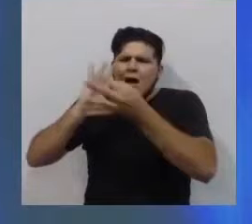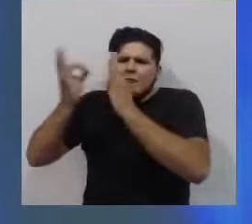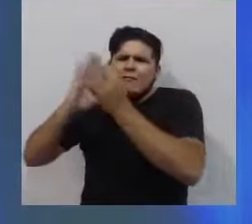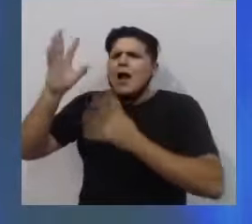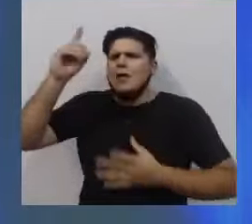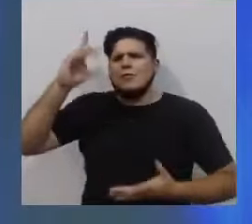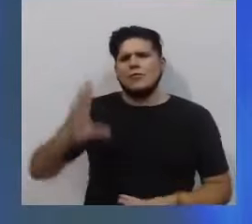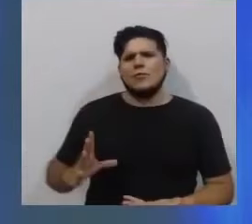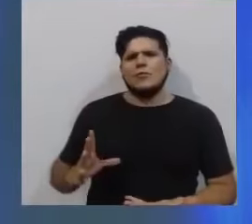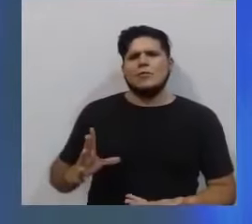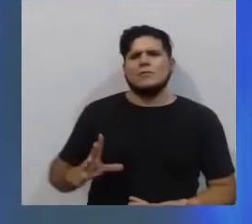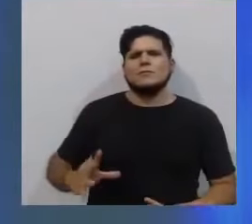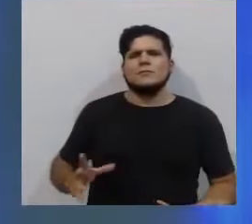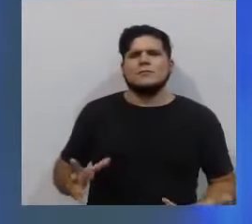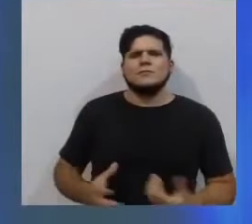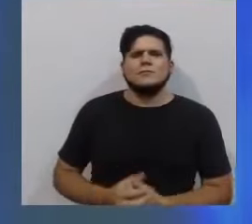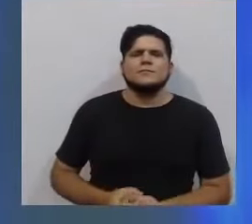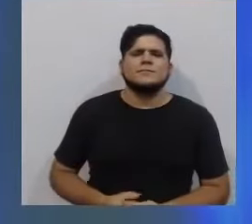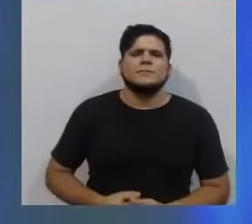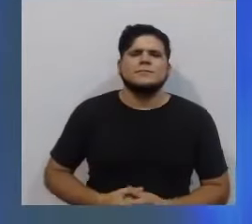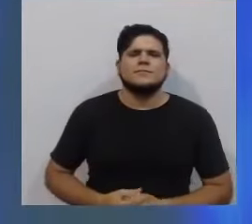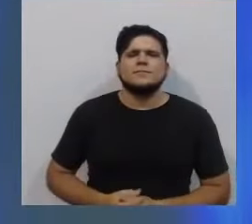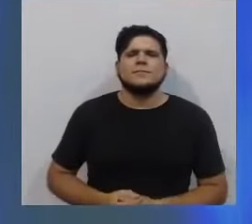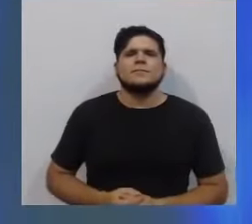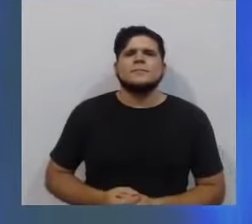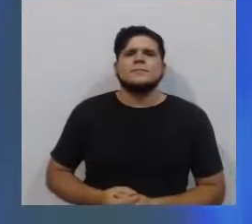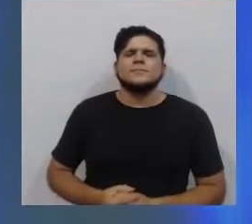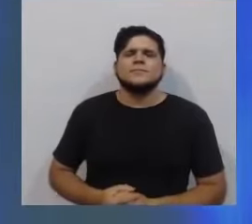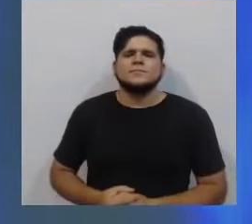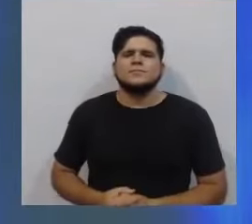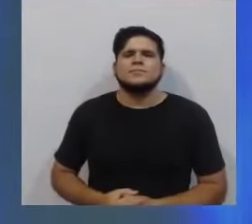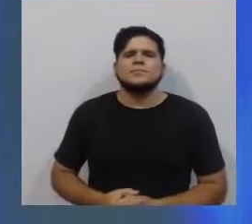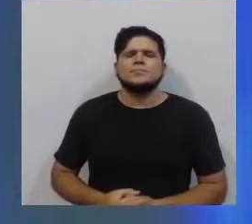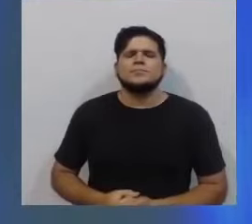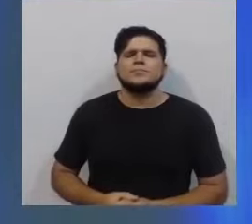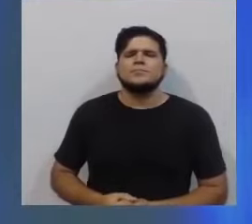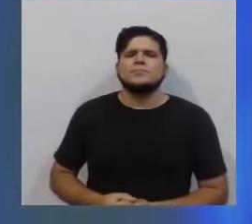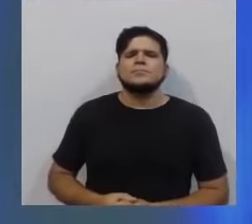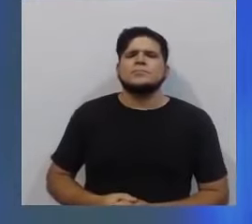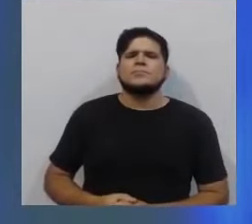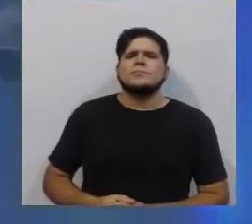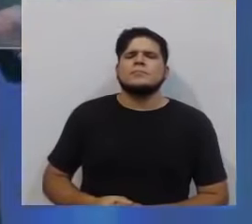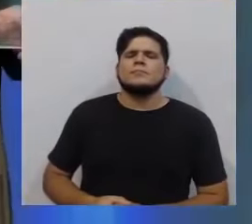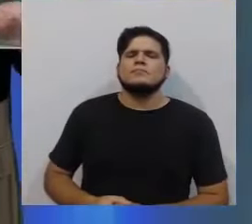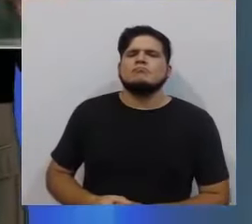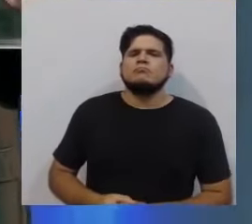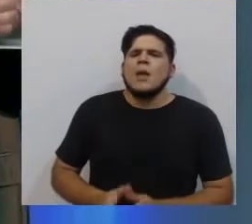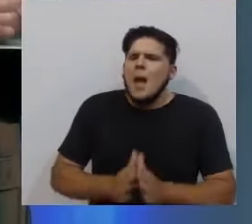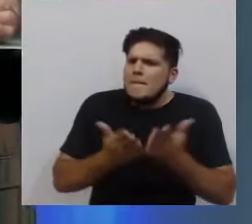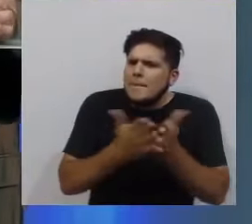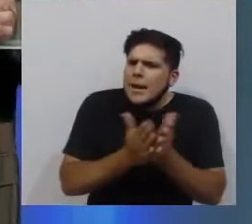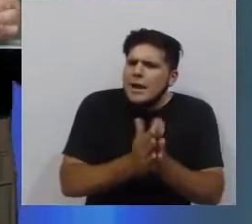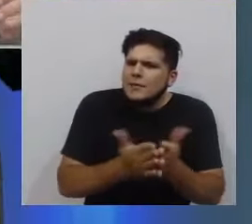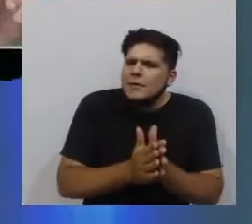nunca se apartará de tu boca este libro de la ley consejo de dios a josué verso 8 sino que